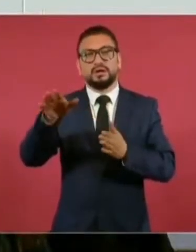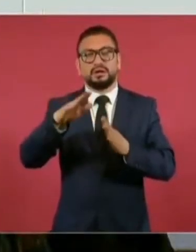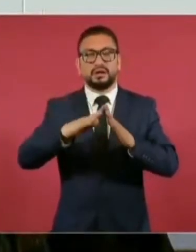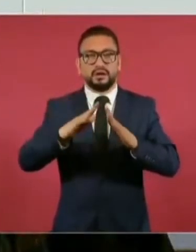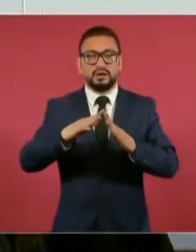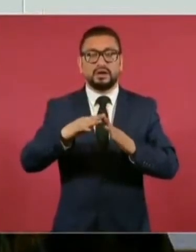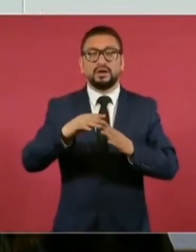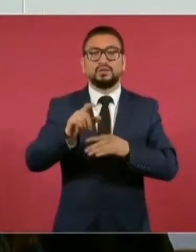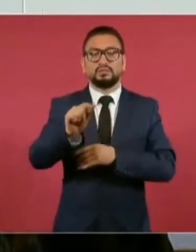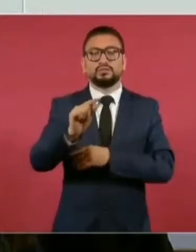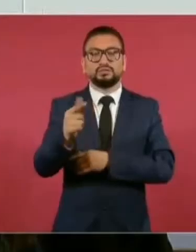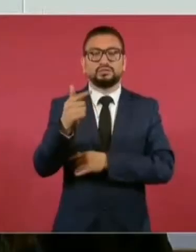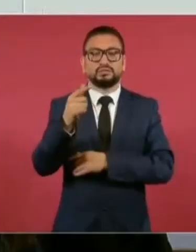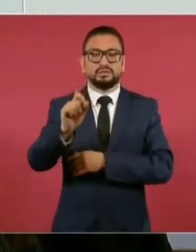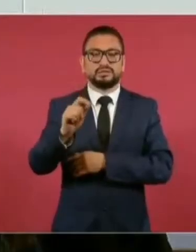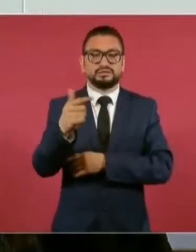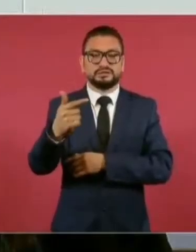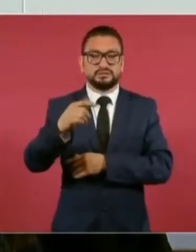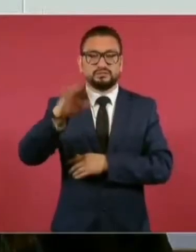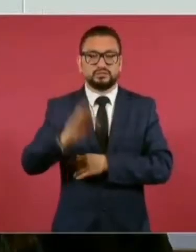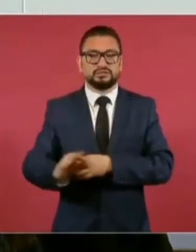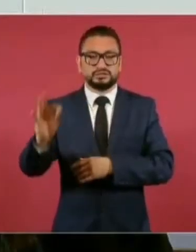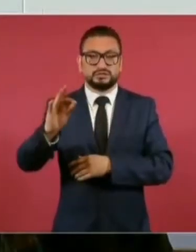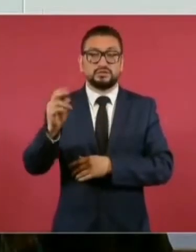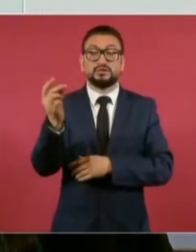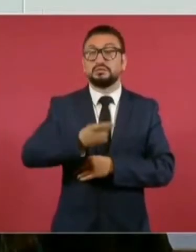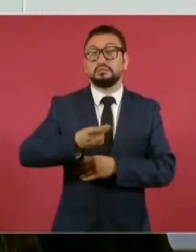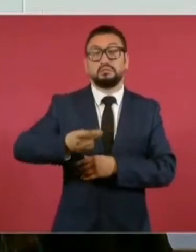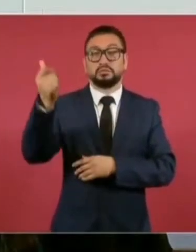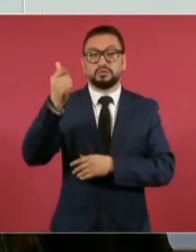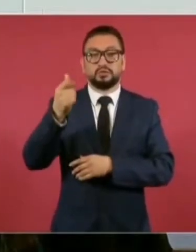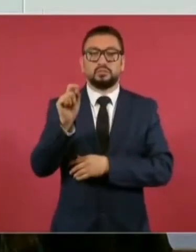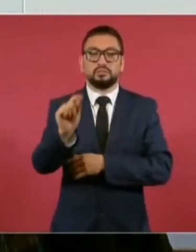0.27% del total de quejas. Destituciones,